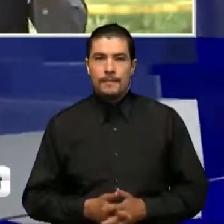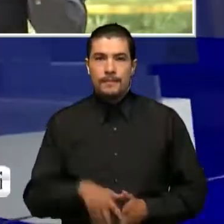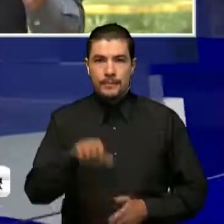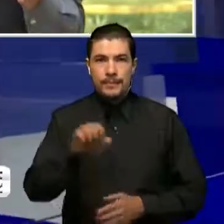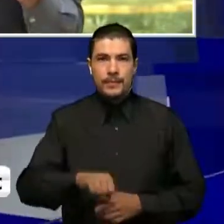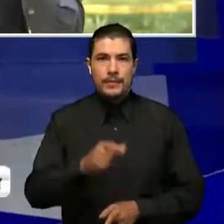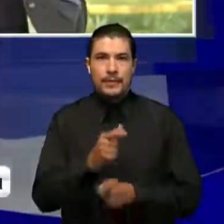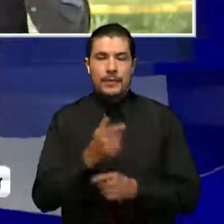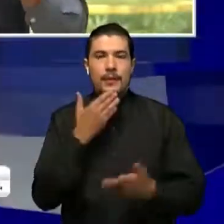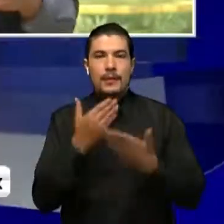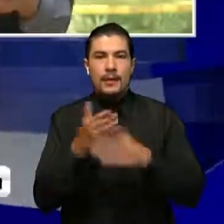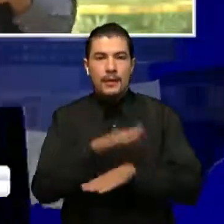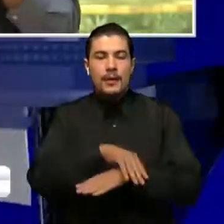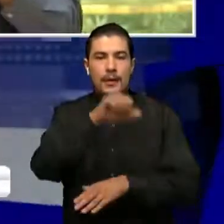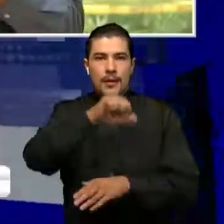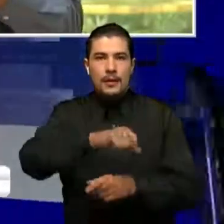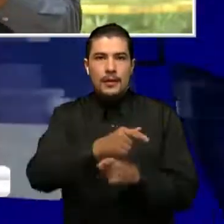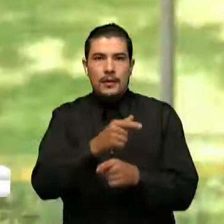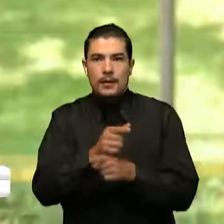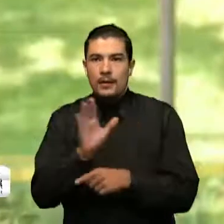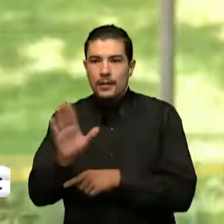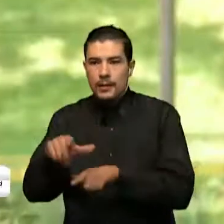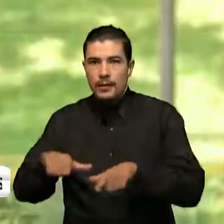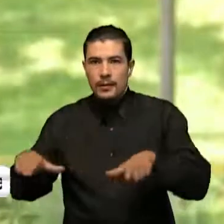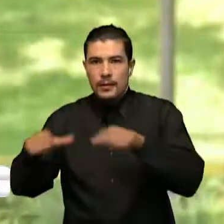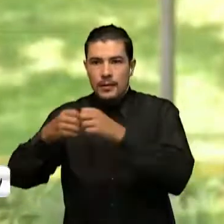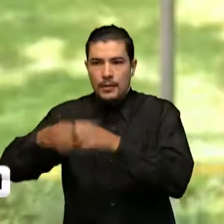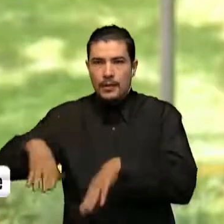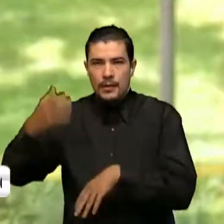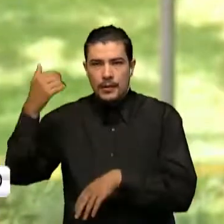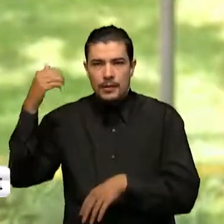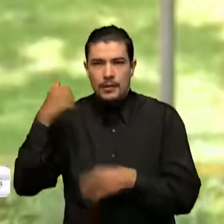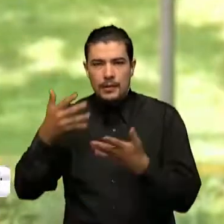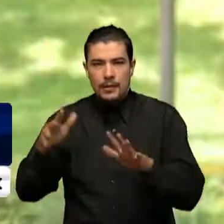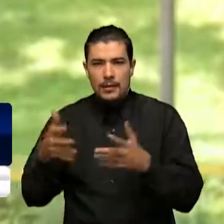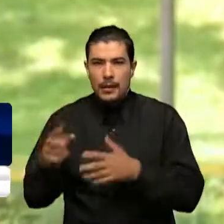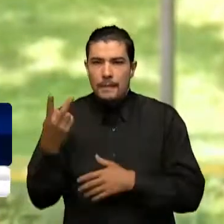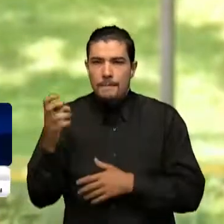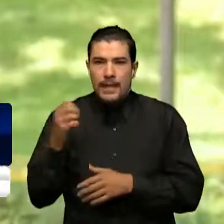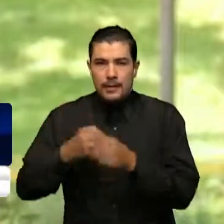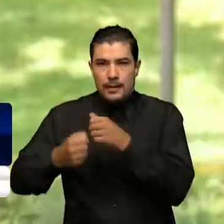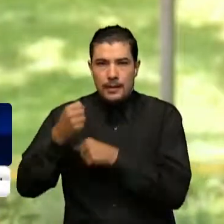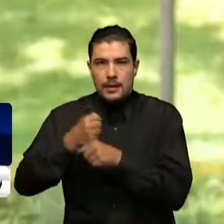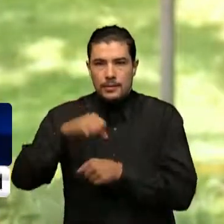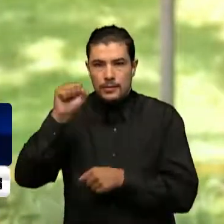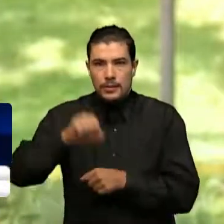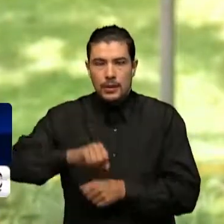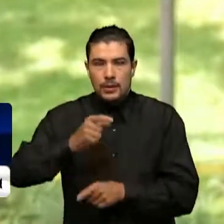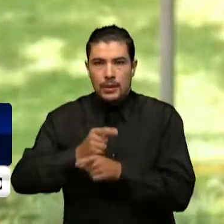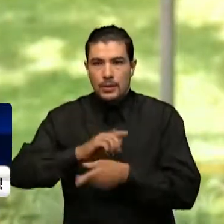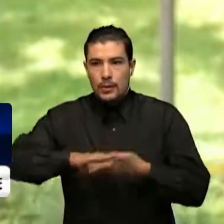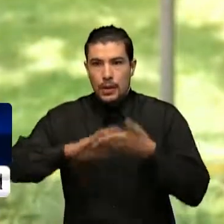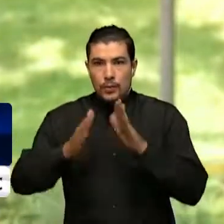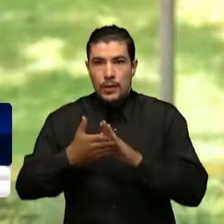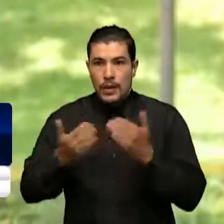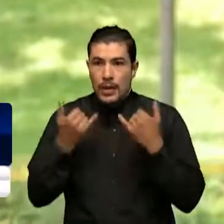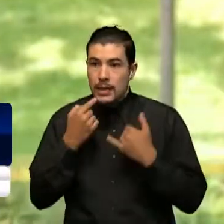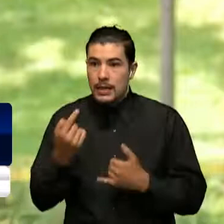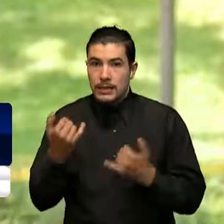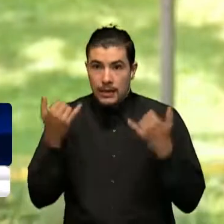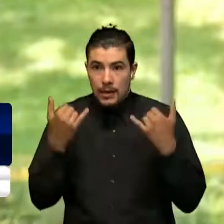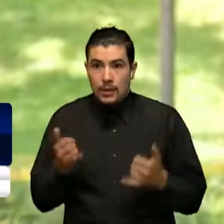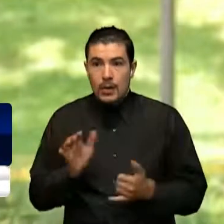así es muy buenas tardes pues efectivamente ese lote fue abandonado hace aproximadamente 20 años y la comunidad manifiesta que en la actualidad